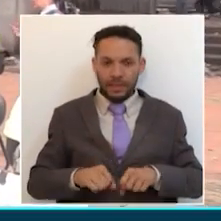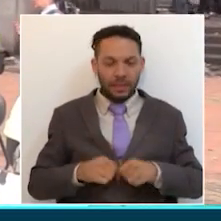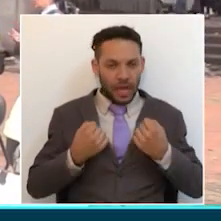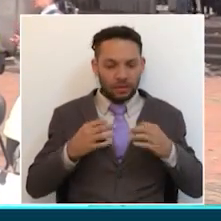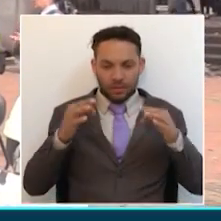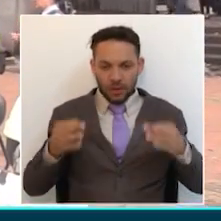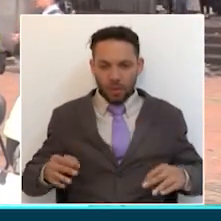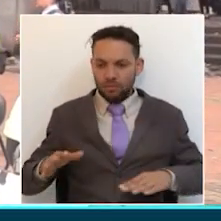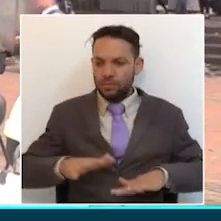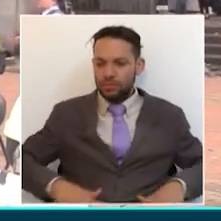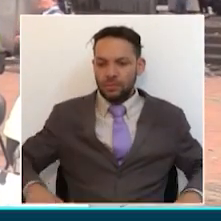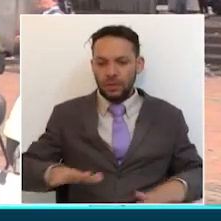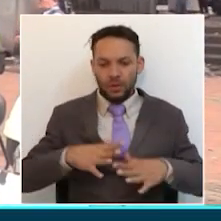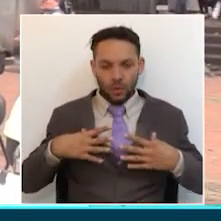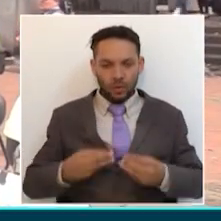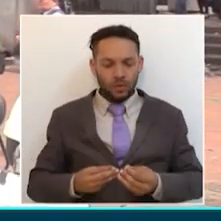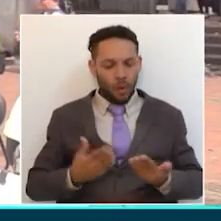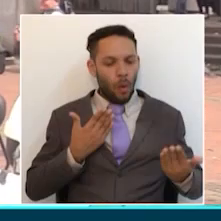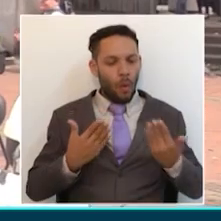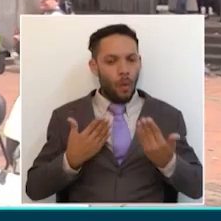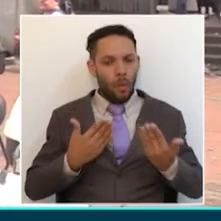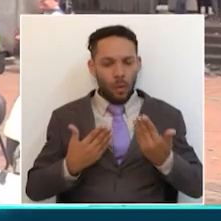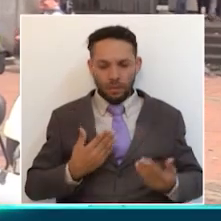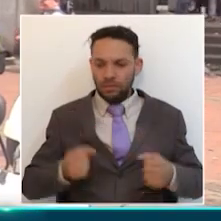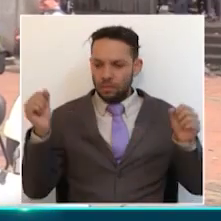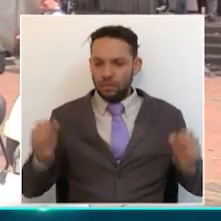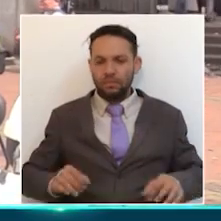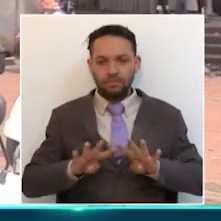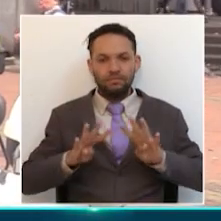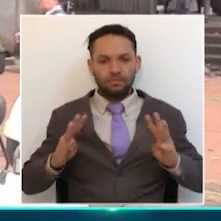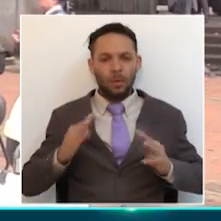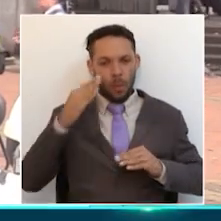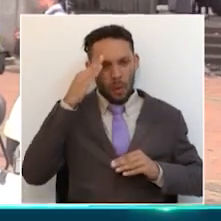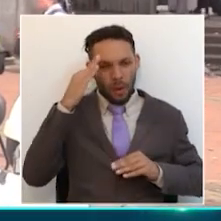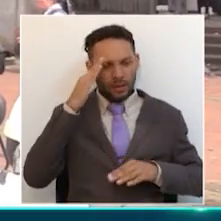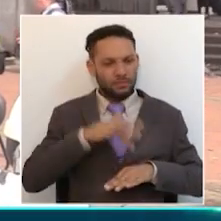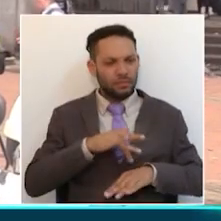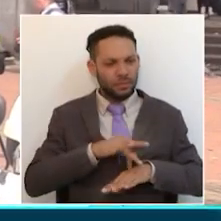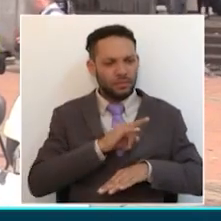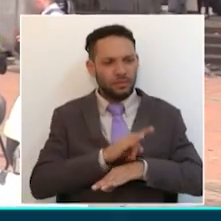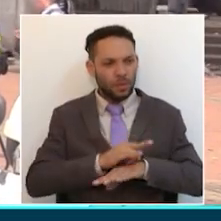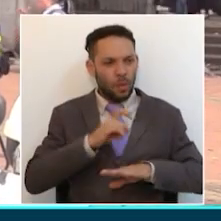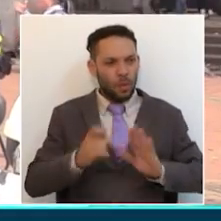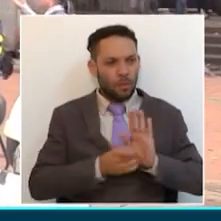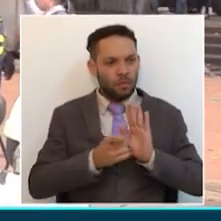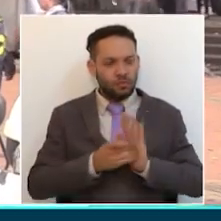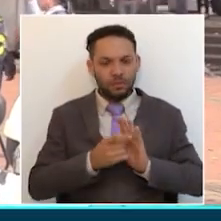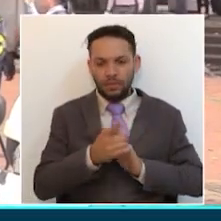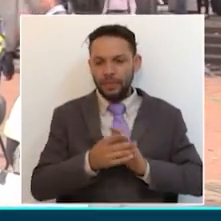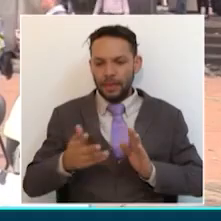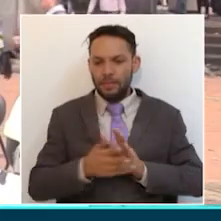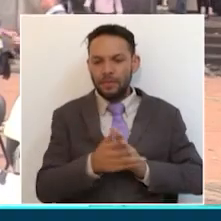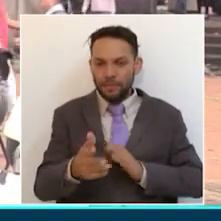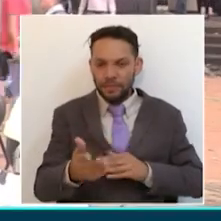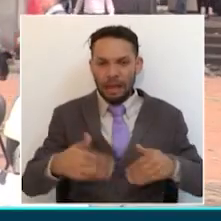otras cosas, esta vez vamos a hacer lo mismo. Vamos a tener toda la fuerza pública con un gran despliegue por todos los corredores y las calles de la